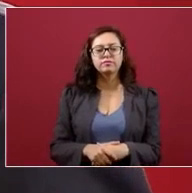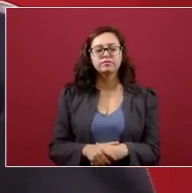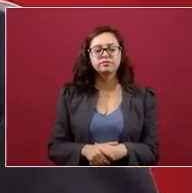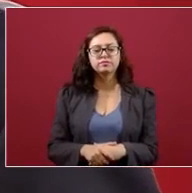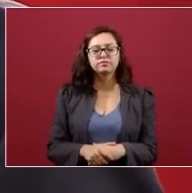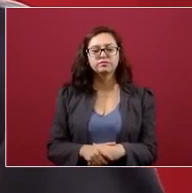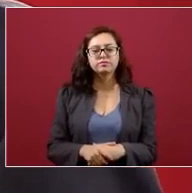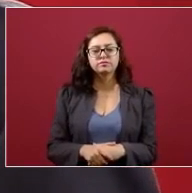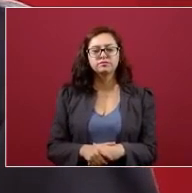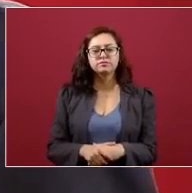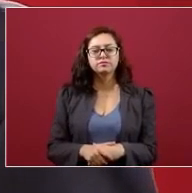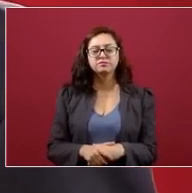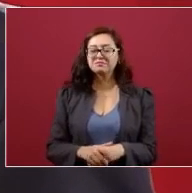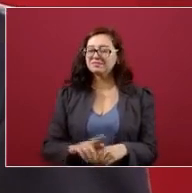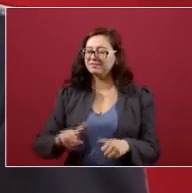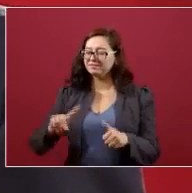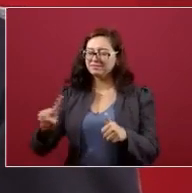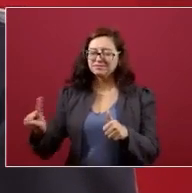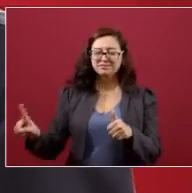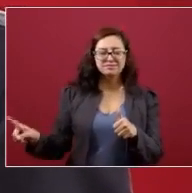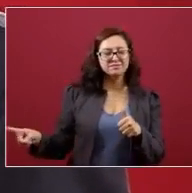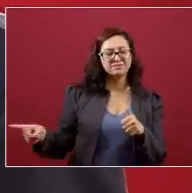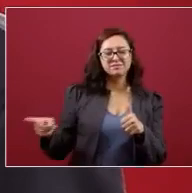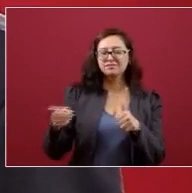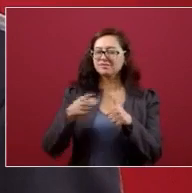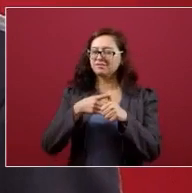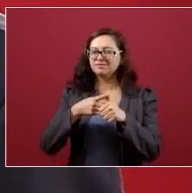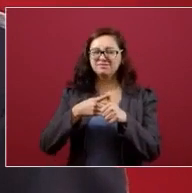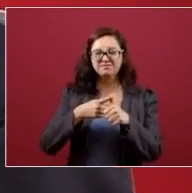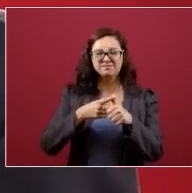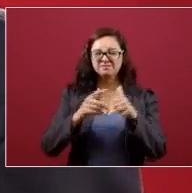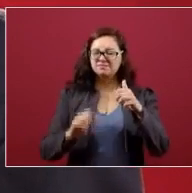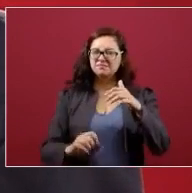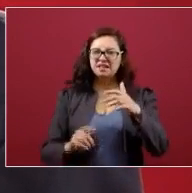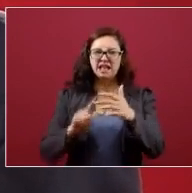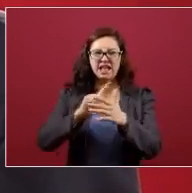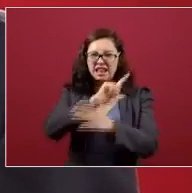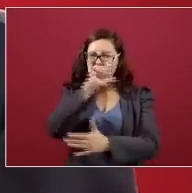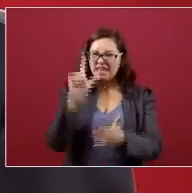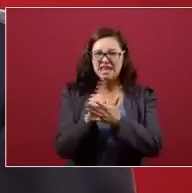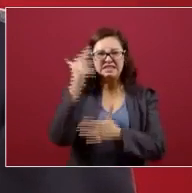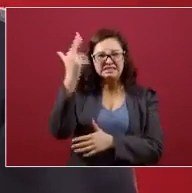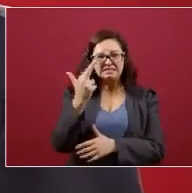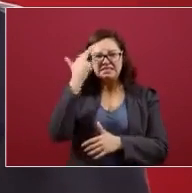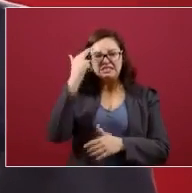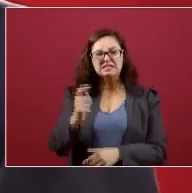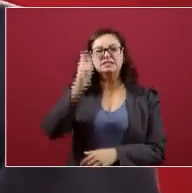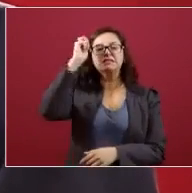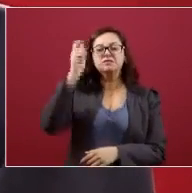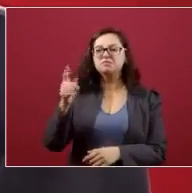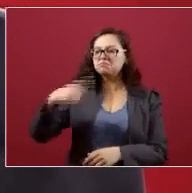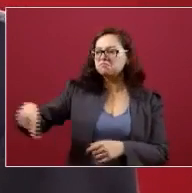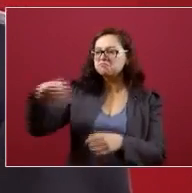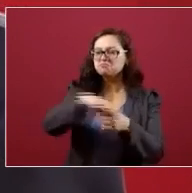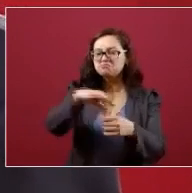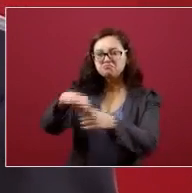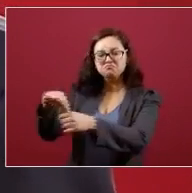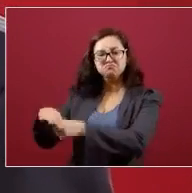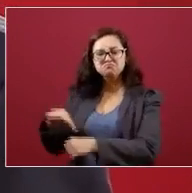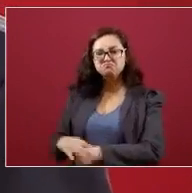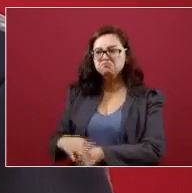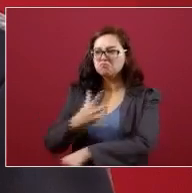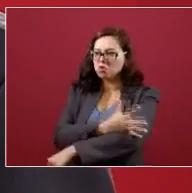la máxima del sufragio efectivo, no reelección, que soy